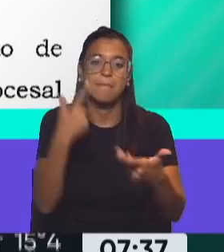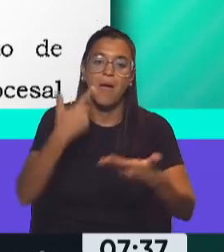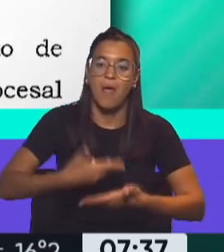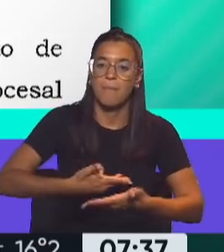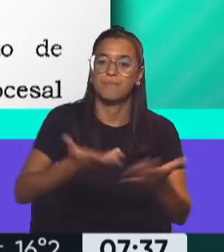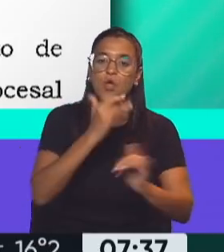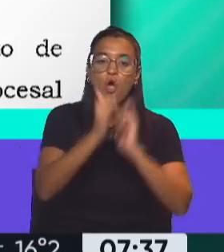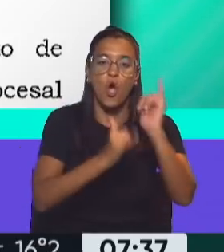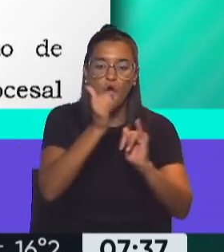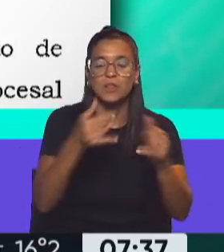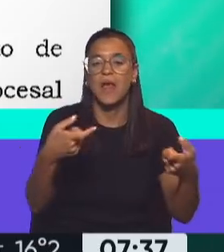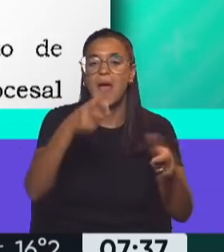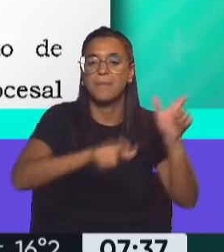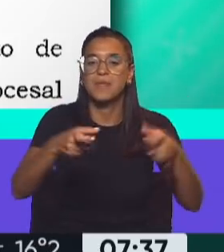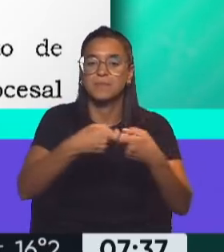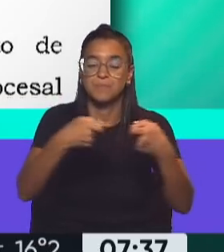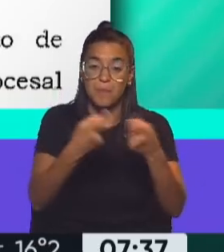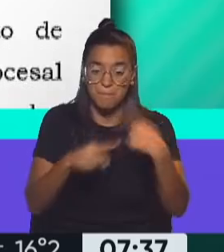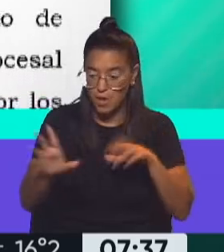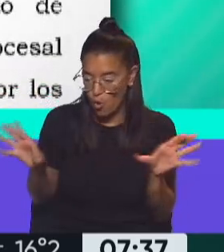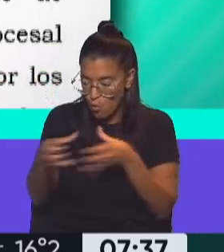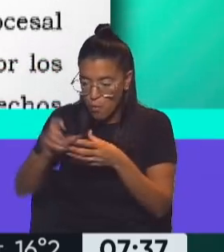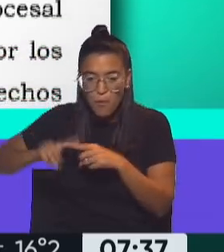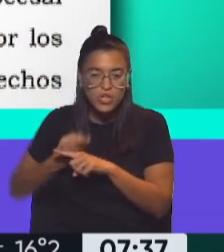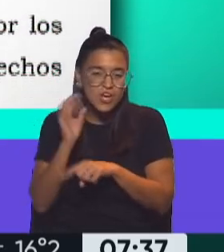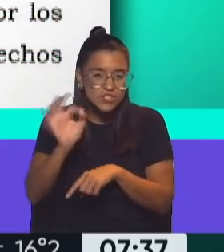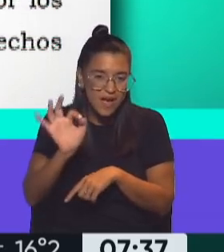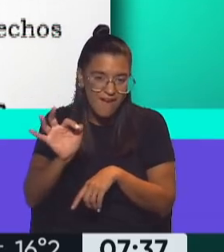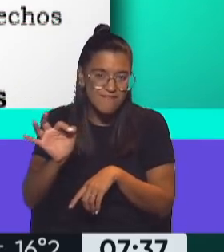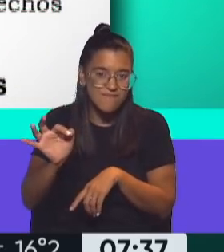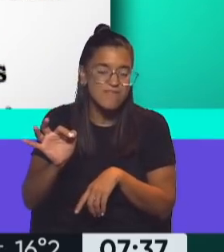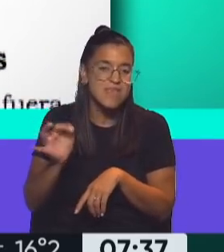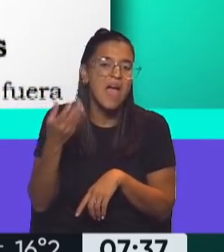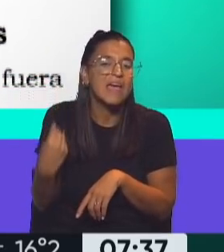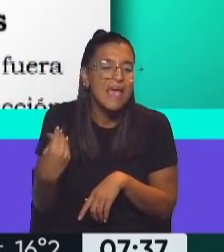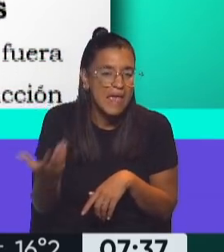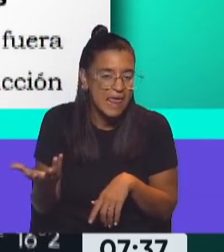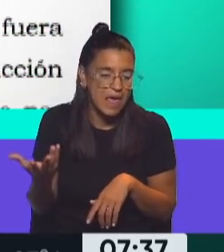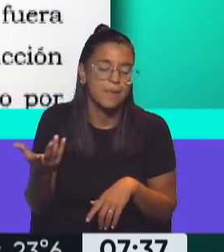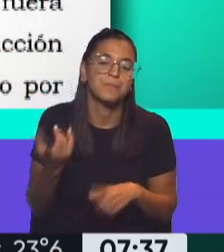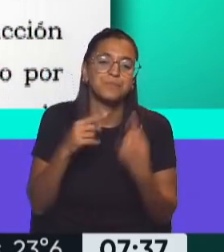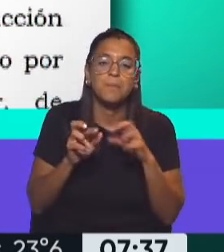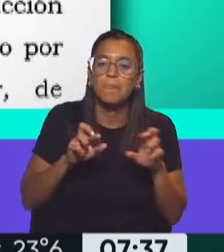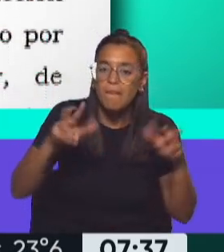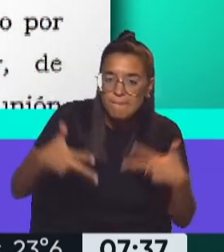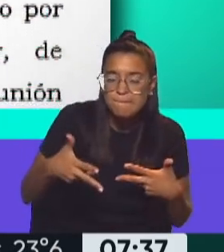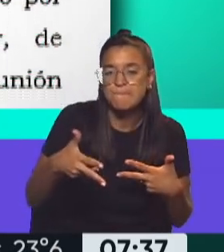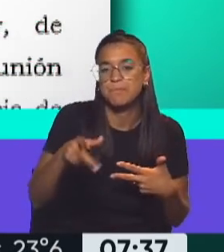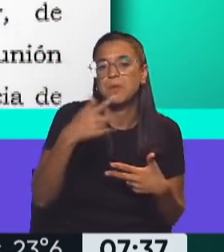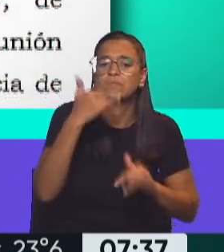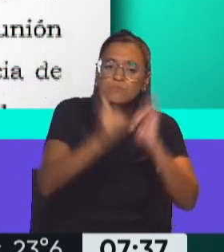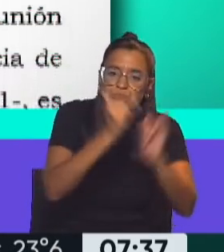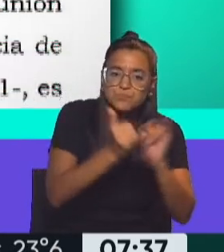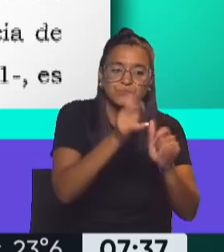exponérselo a los empresarios, o sea, que la parte política sabía plenamente de qué se trataba, pero era el plan que le iban a exponer a